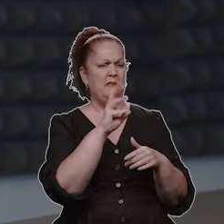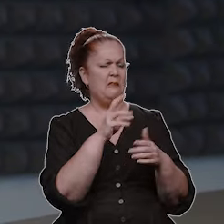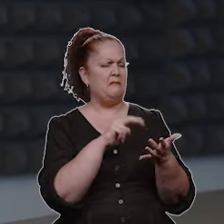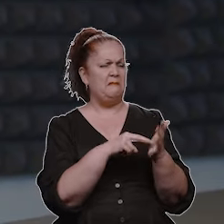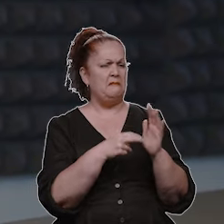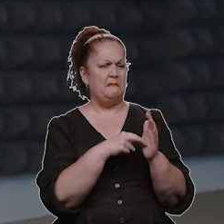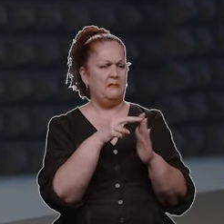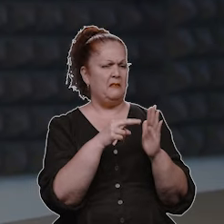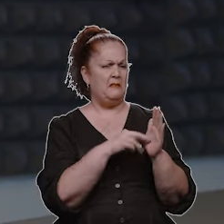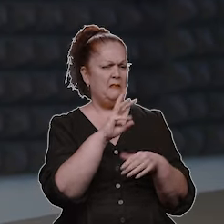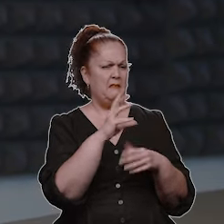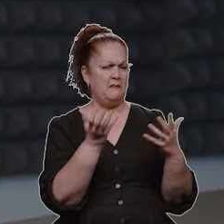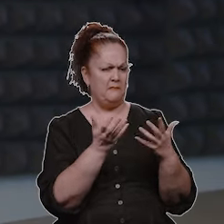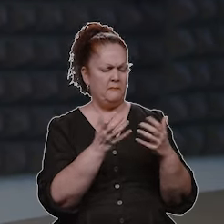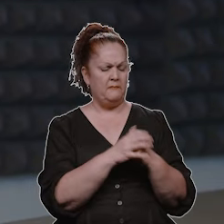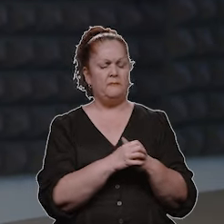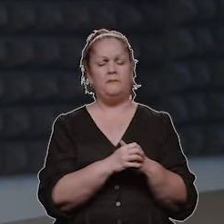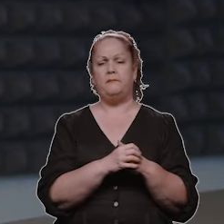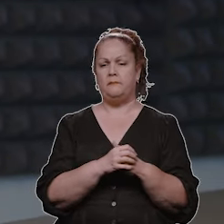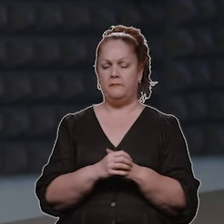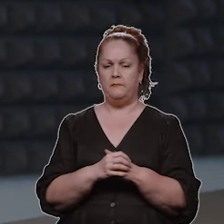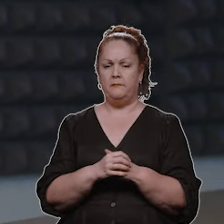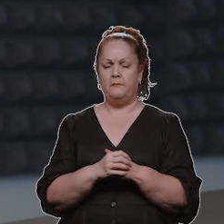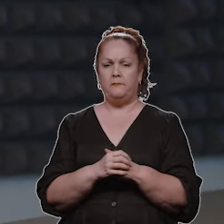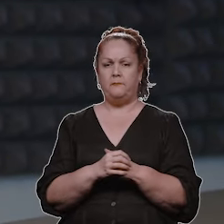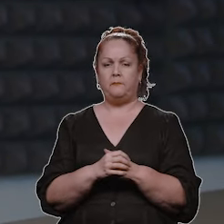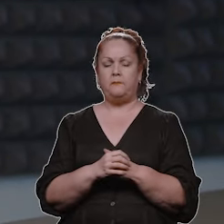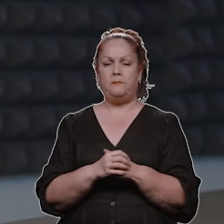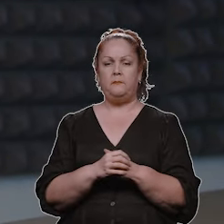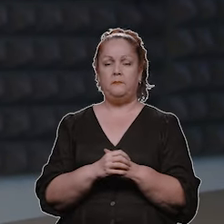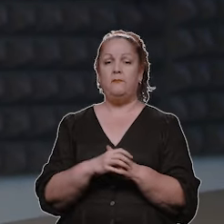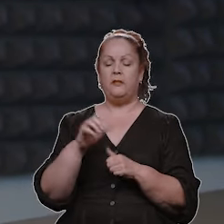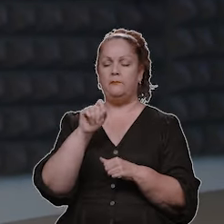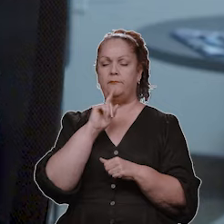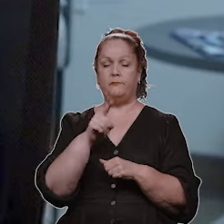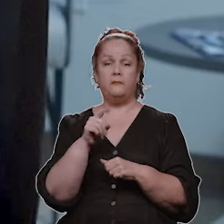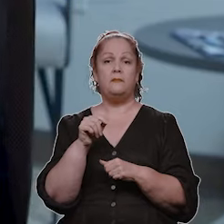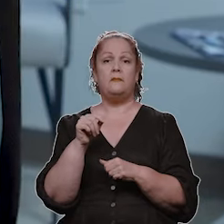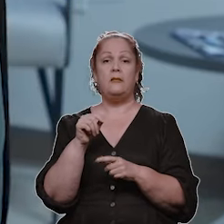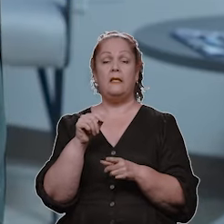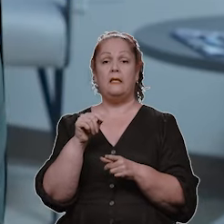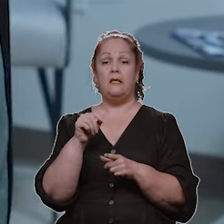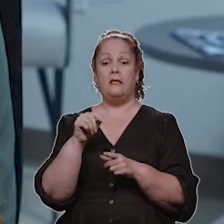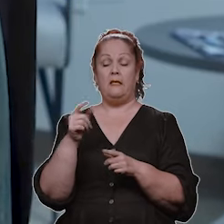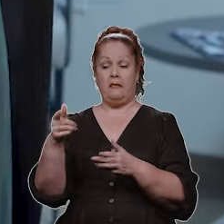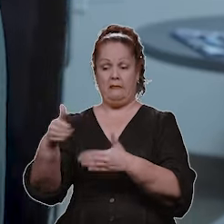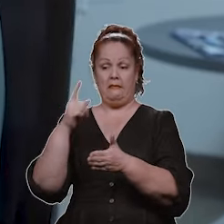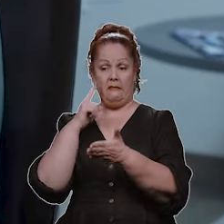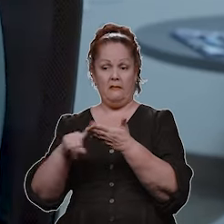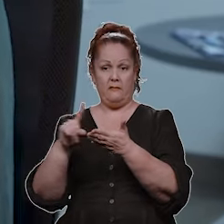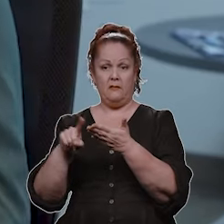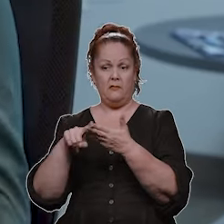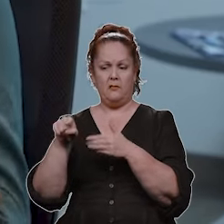pudiera hablarnos un poquito sobre Cuáles son esos asuntos criminales específicamente que se atienden en la sala de investigaciones Claro que sí eh en la sala de